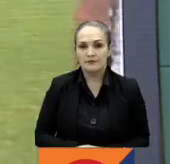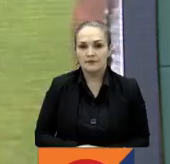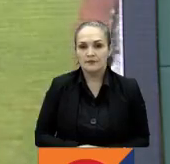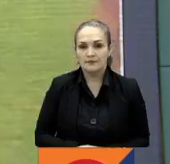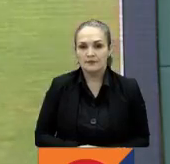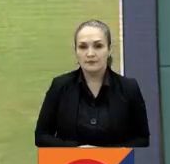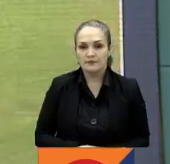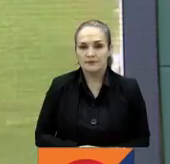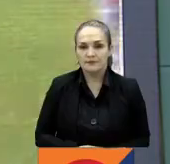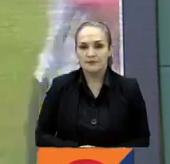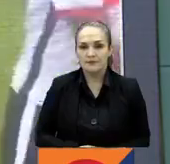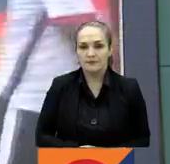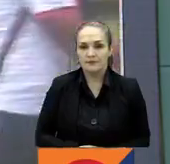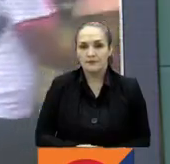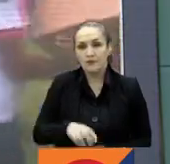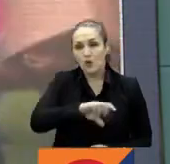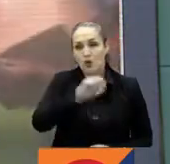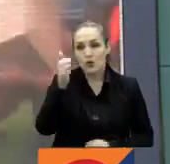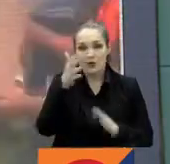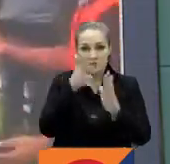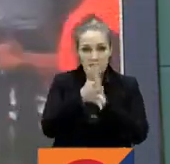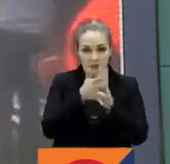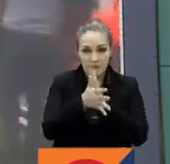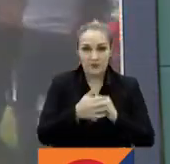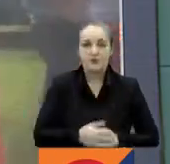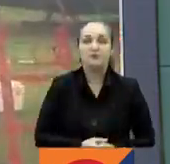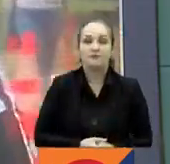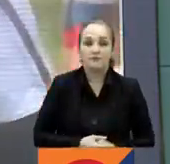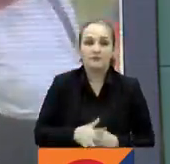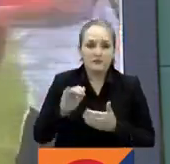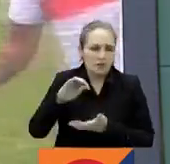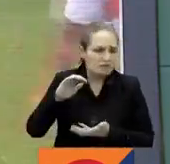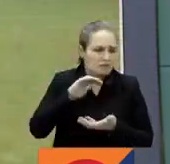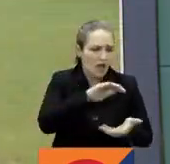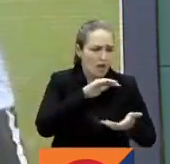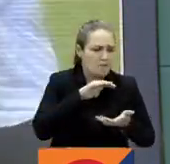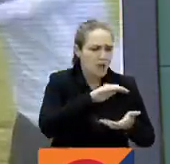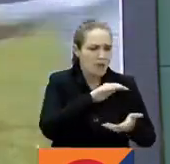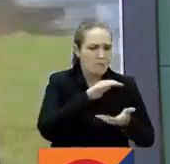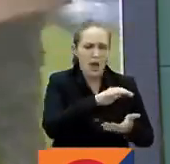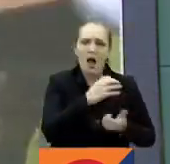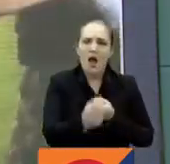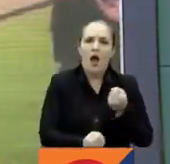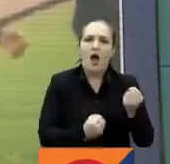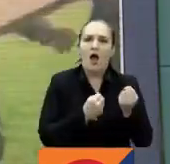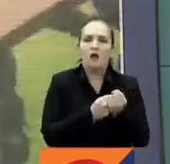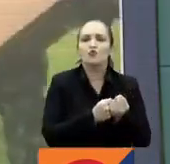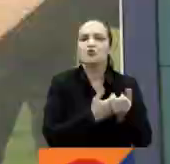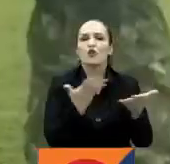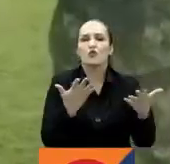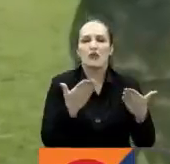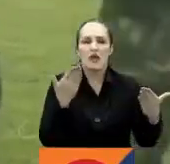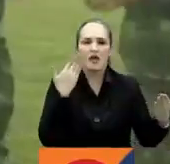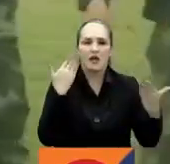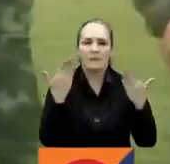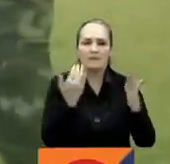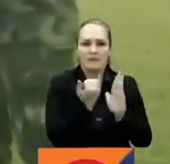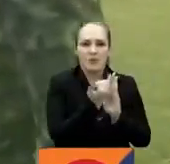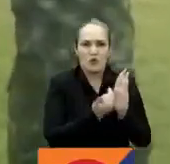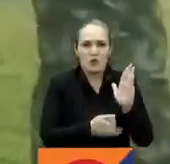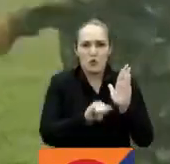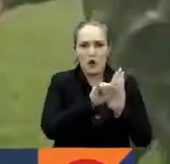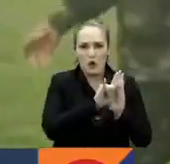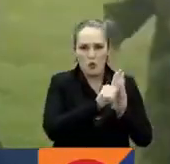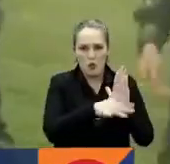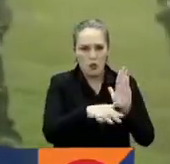Y en otras, lado de la ayuda humanitaria enviada por la Gobernación de Antioquia a la población campesina del municipio de Ituango,